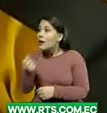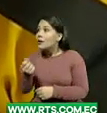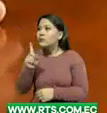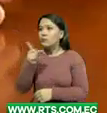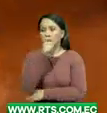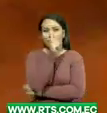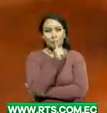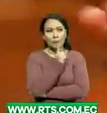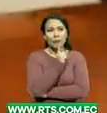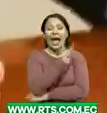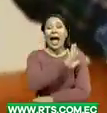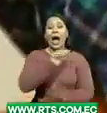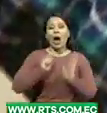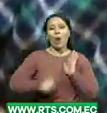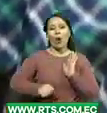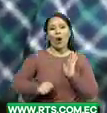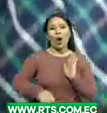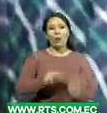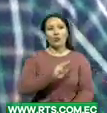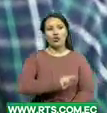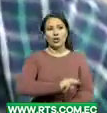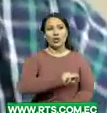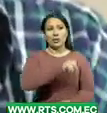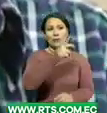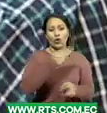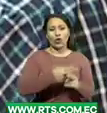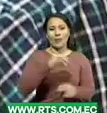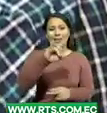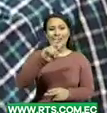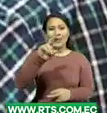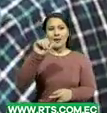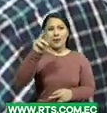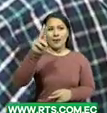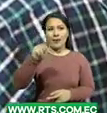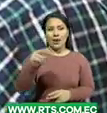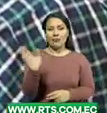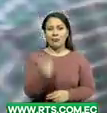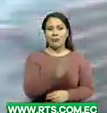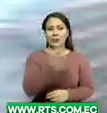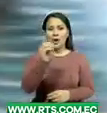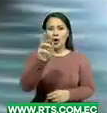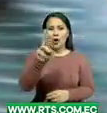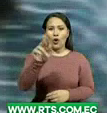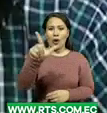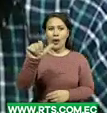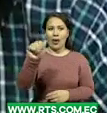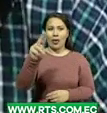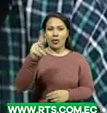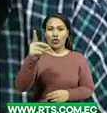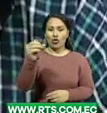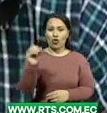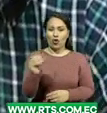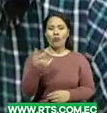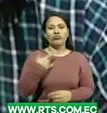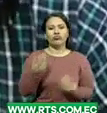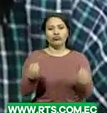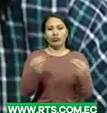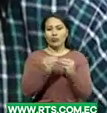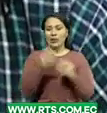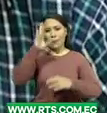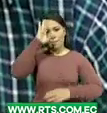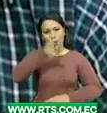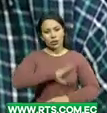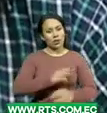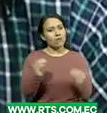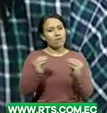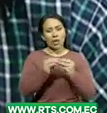pero el asesor jurídico del municipio, Iván Orlando, dijo no escatimarán esfuerzos. Convenios con la Policía Nacional para